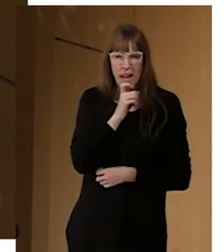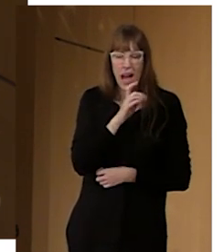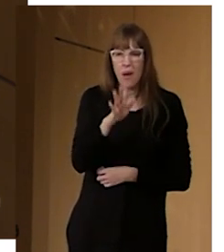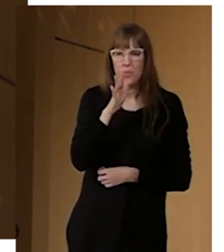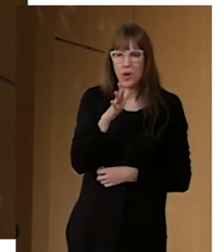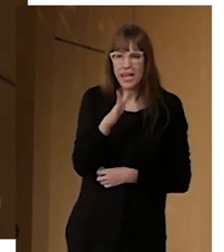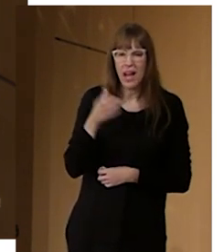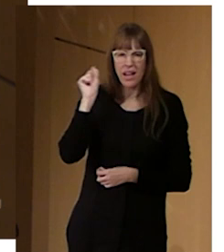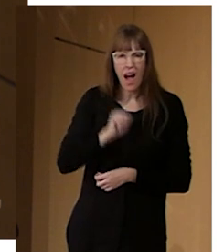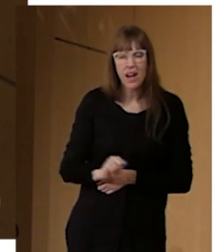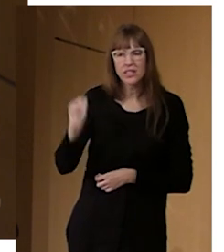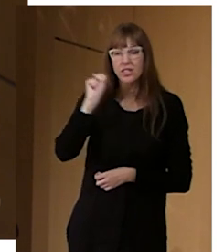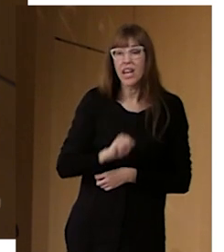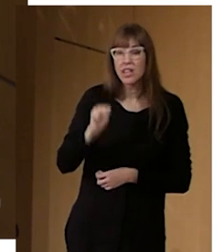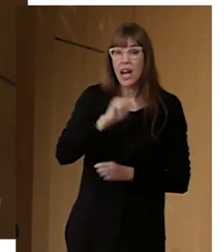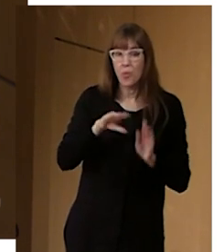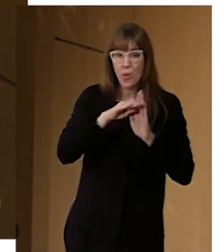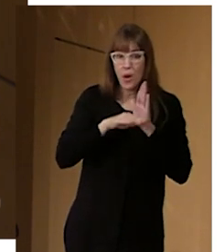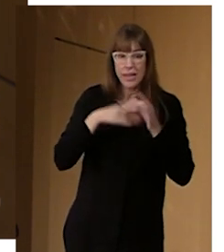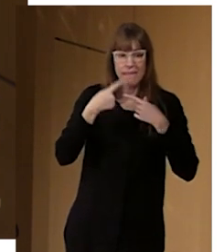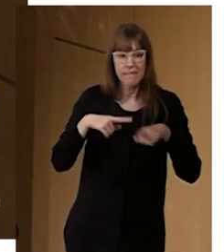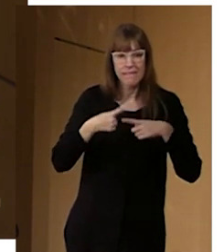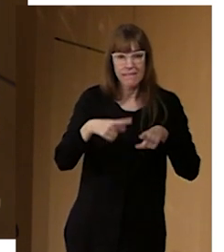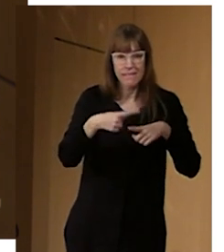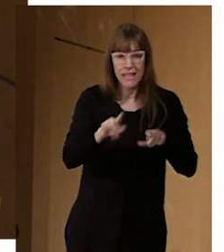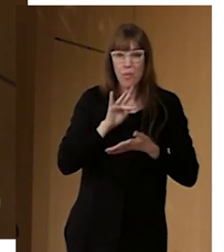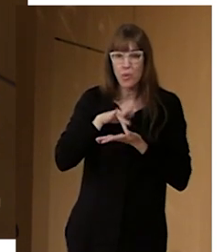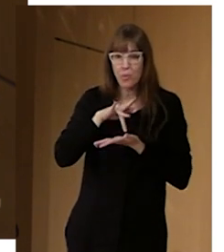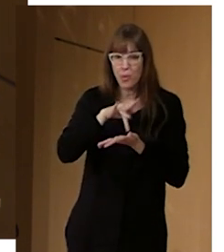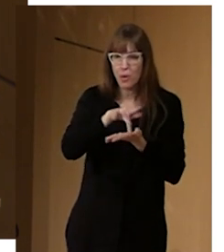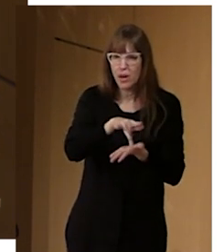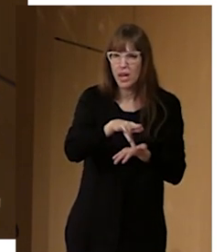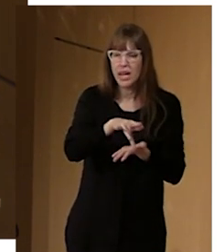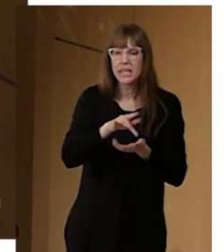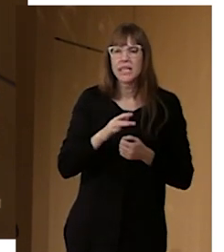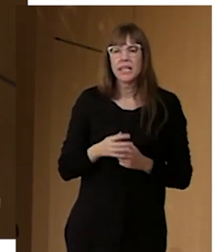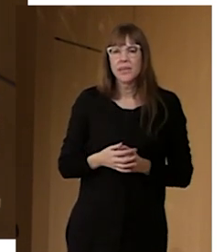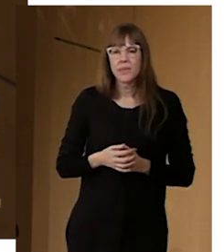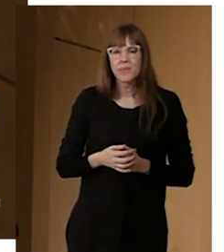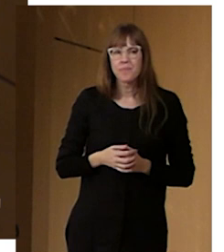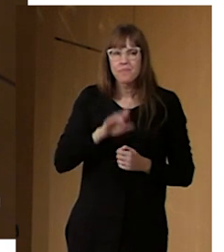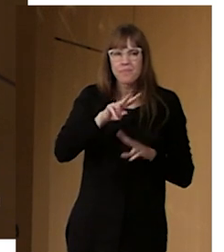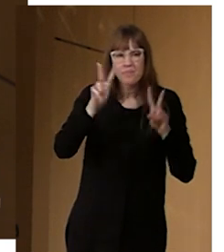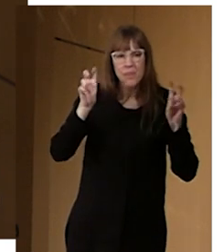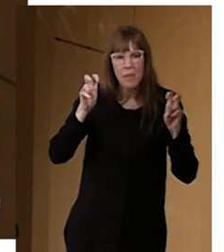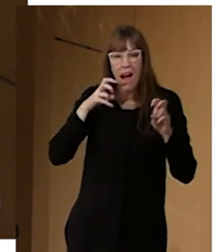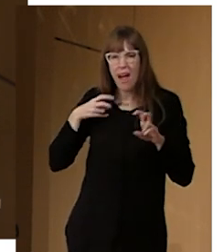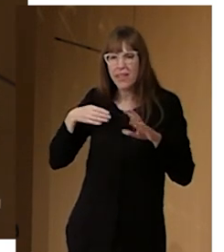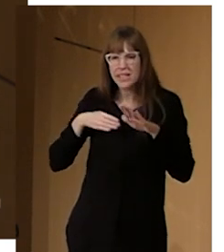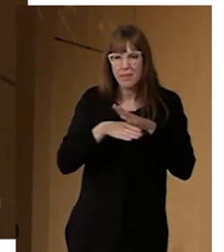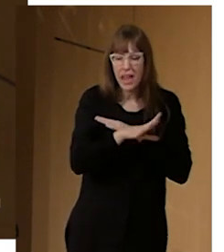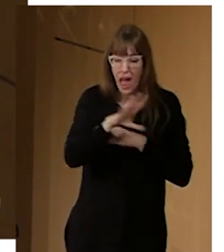años con muchos programas y y trabajando eh la la la no solo la accesibilidad sino la